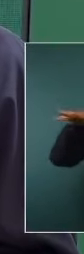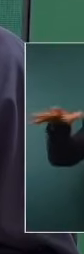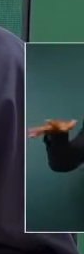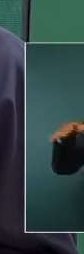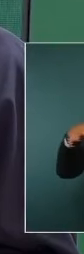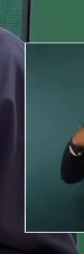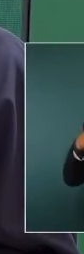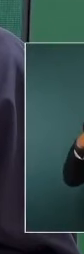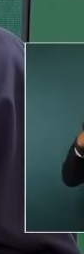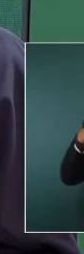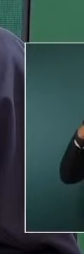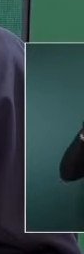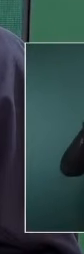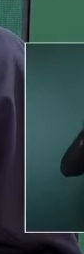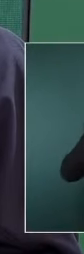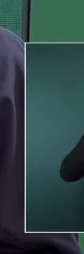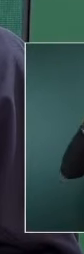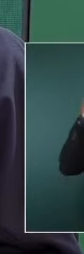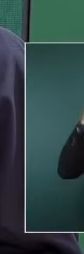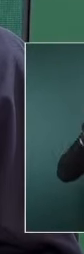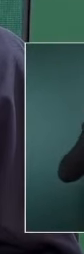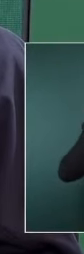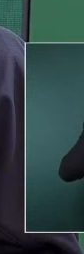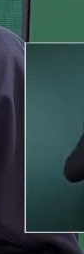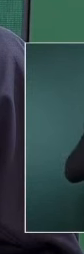de la radio, de la televisión,